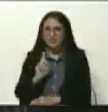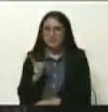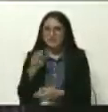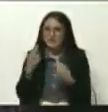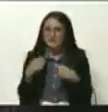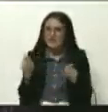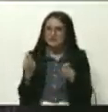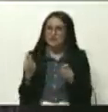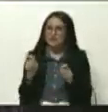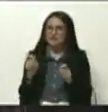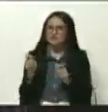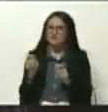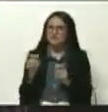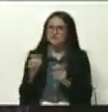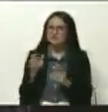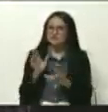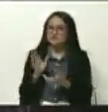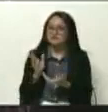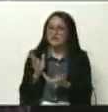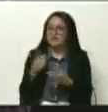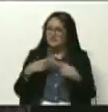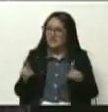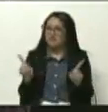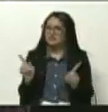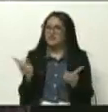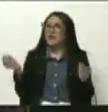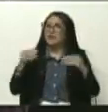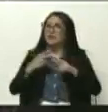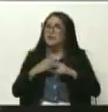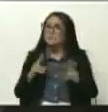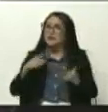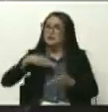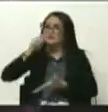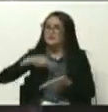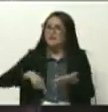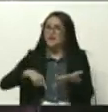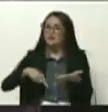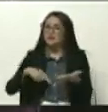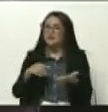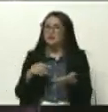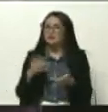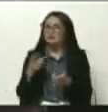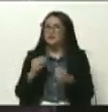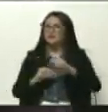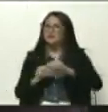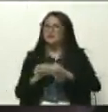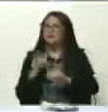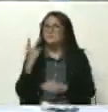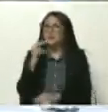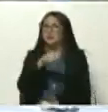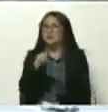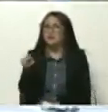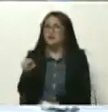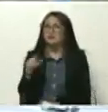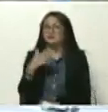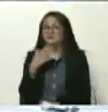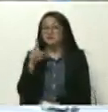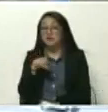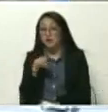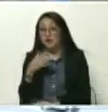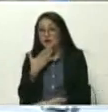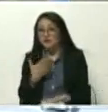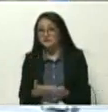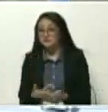trato diferente? ¿De repente el acuerdo de paz firmado con la FARC sirve como base para ustedes? Gracias.